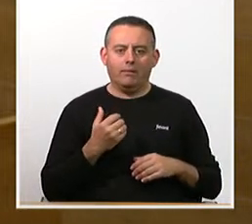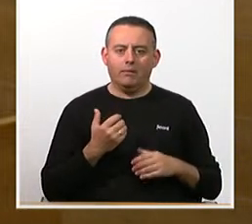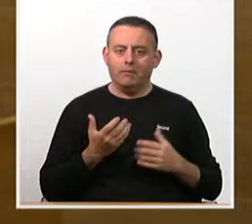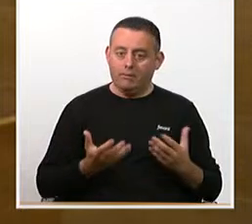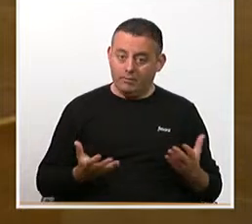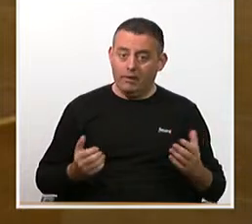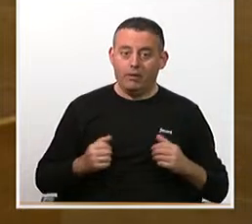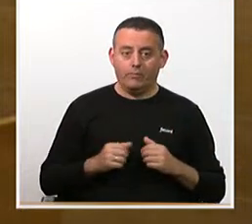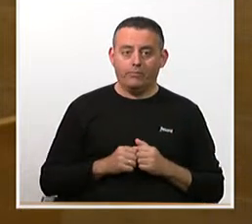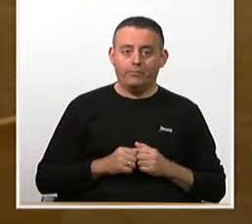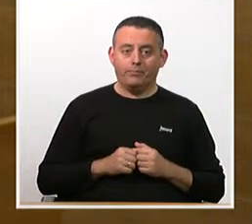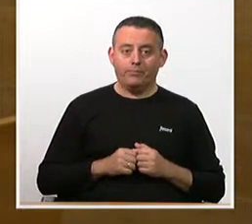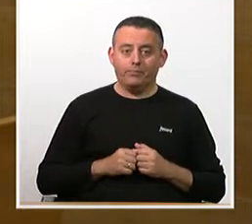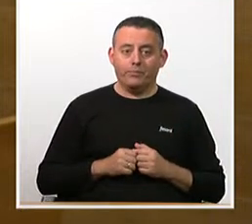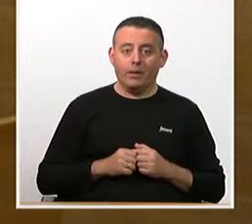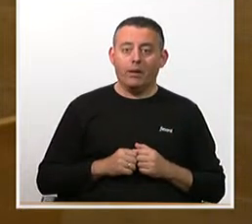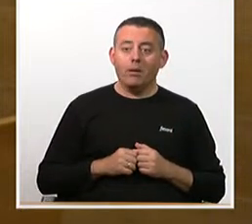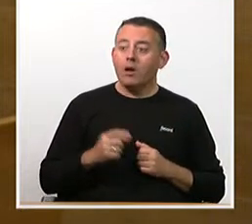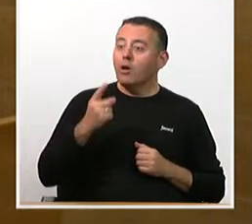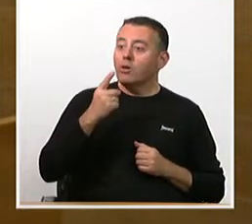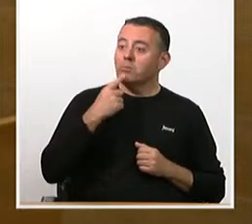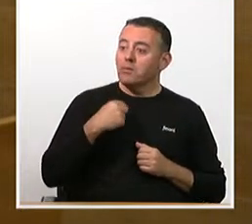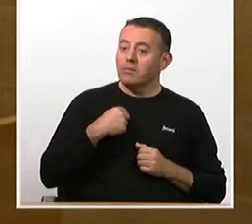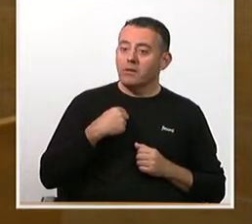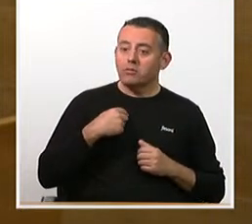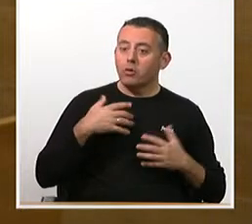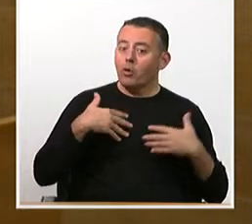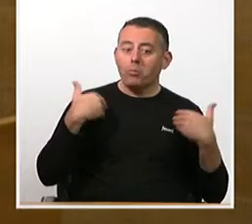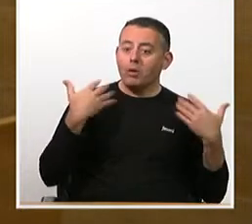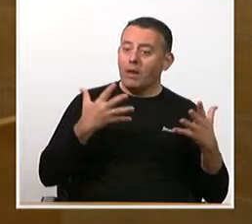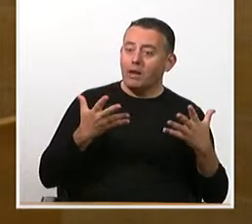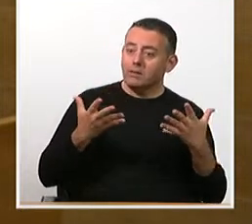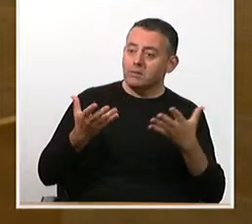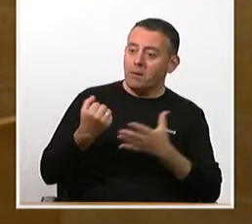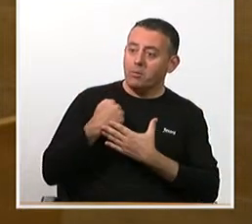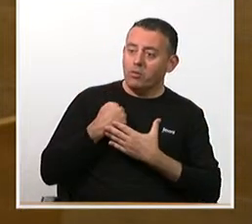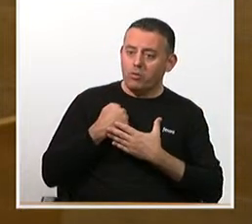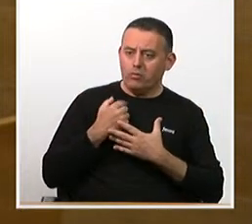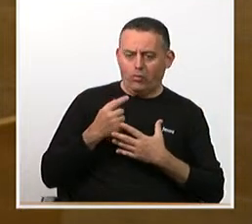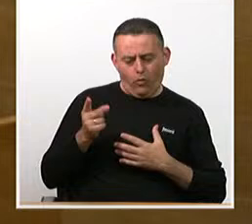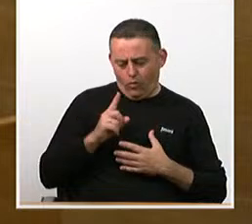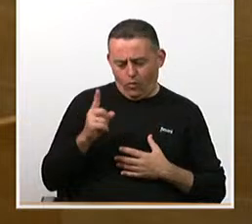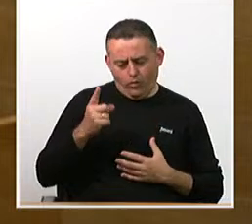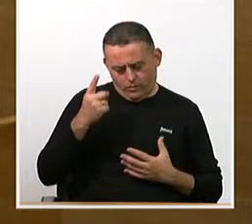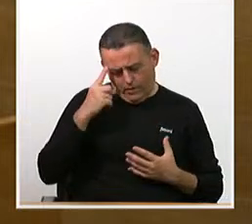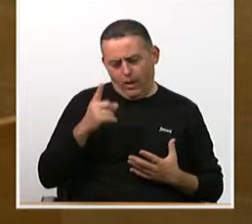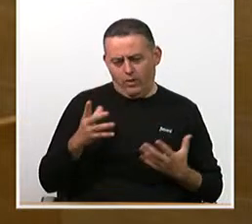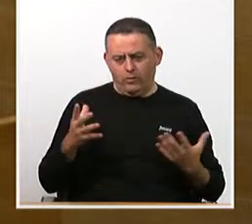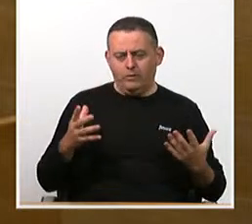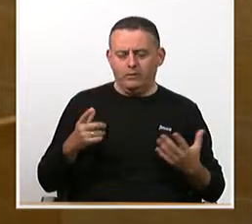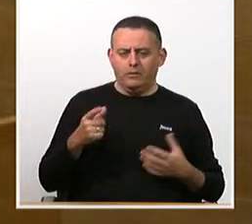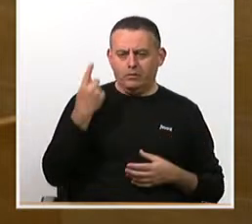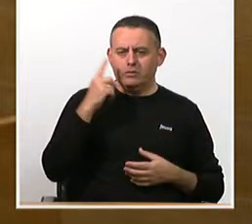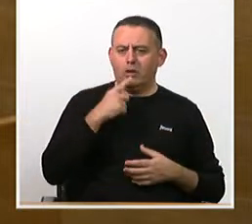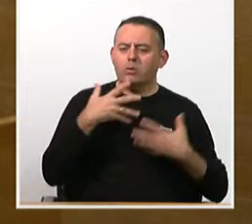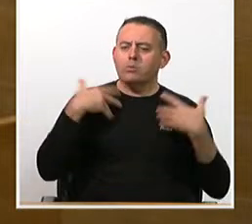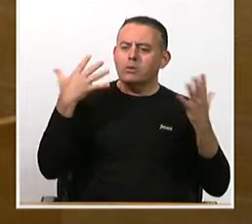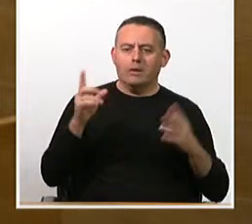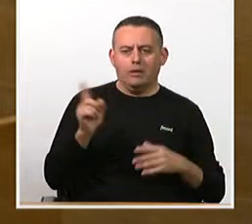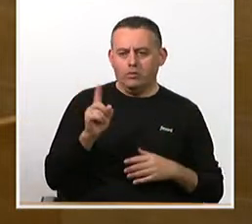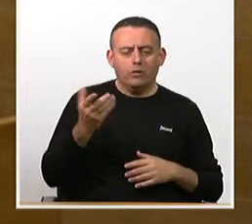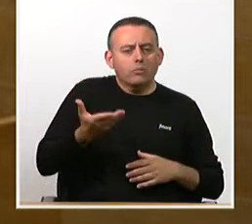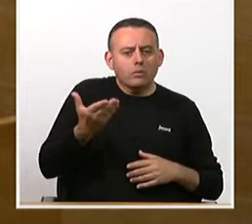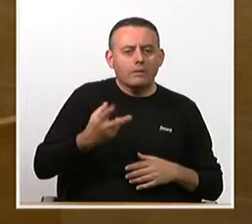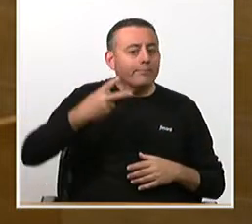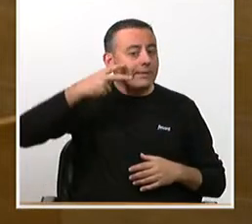supuesto que no al revés le agradeceré y les agradeceré a ustedes y a los expertos porque creo que es bueno que desde el rigor también trabajemos